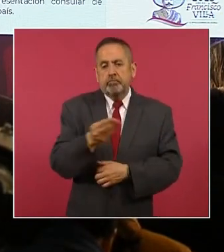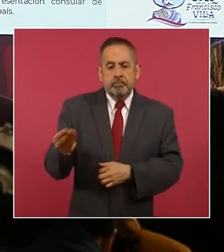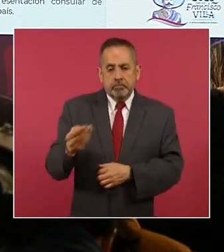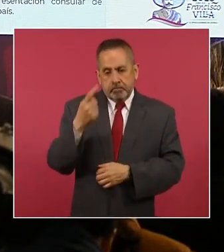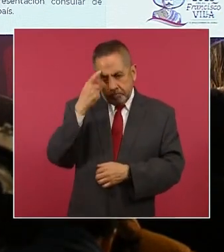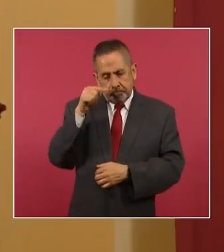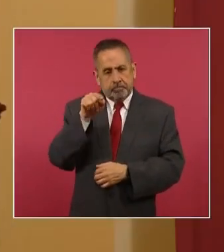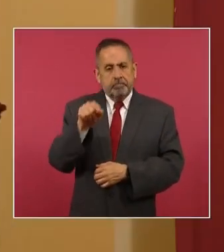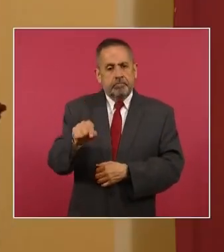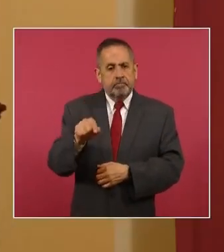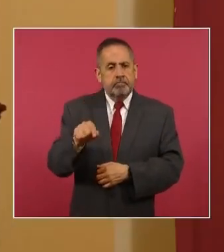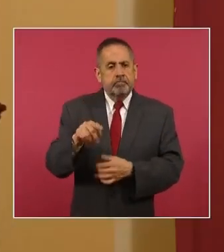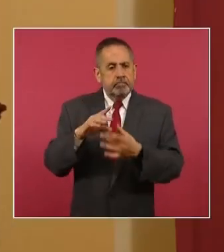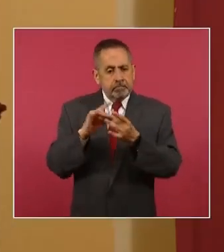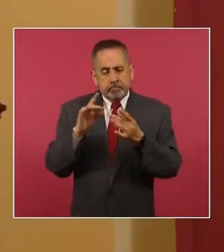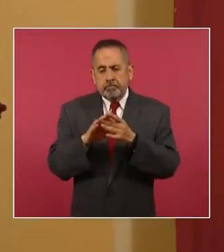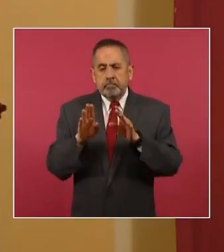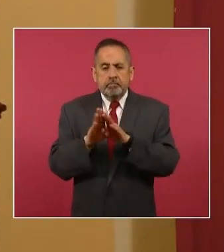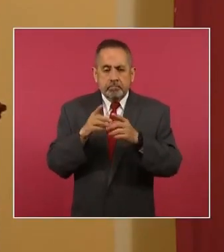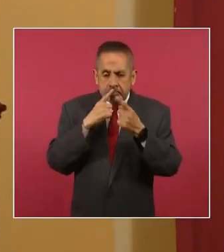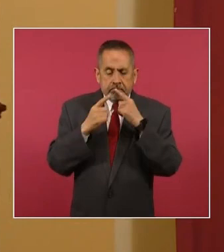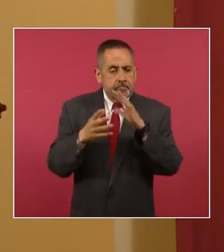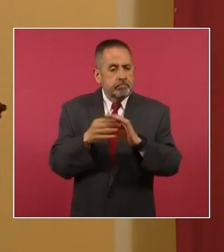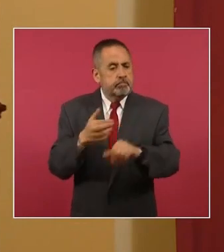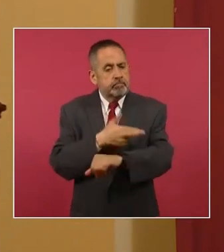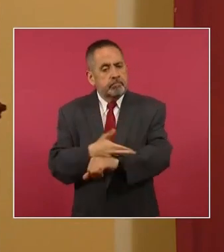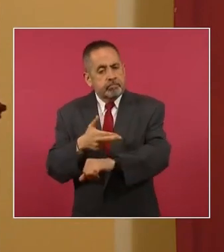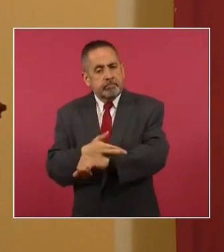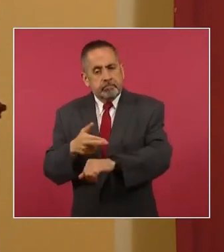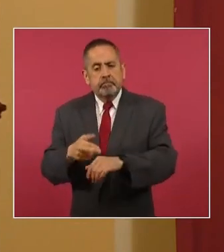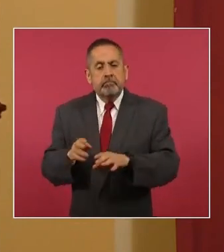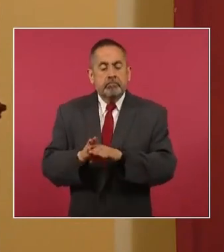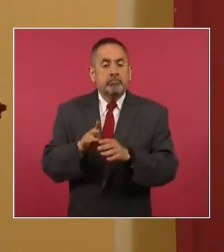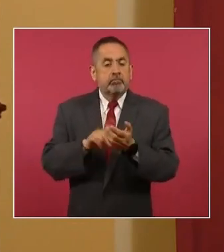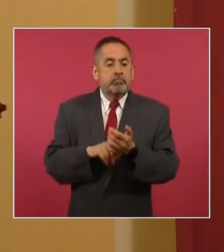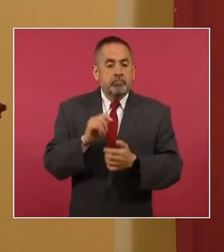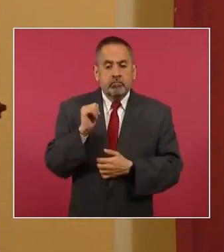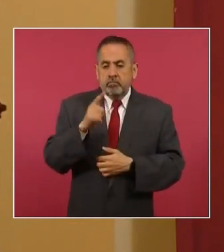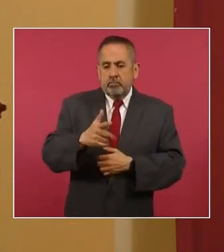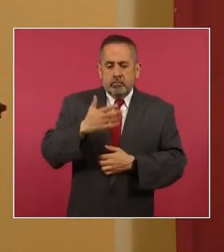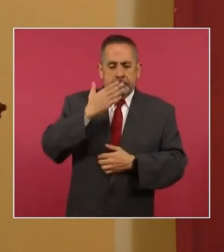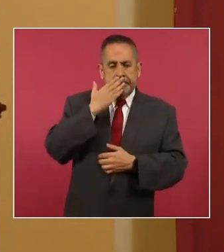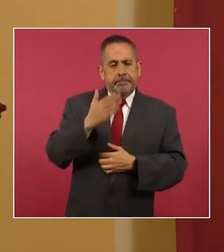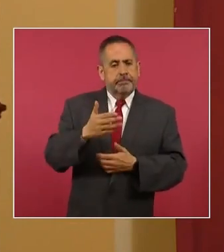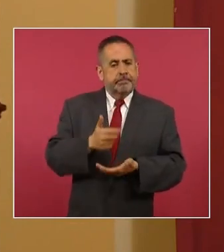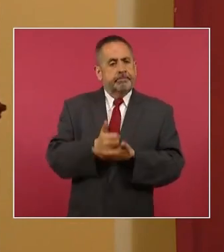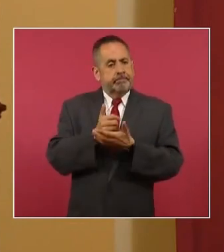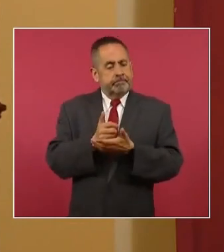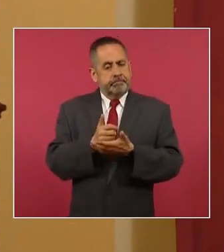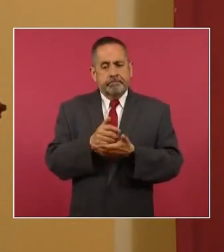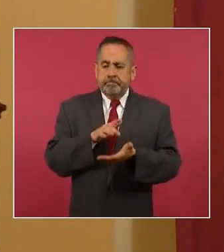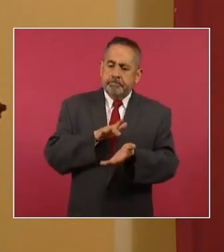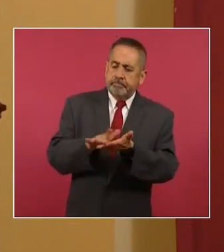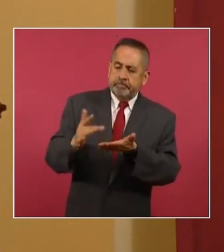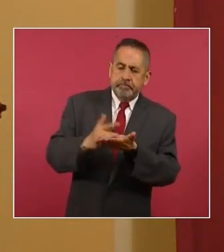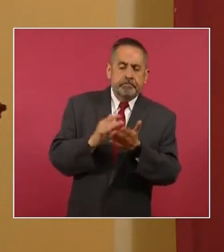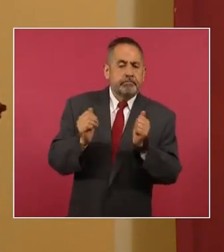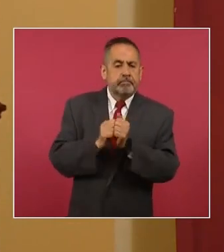exactamente en qué hemos estado y hay una buena colaboración con todas